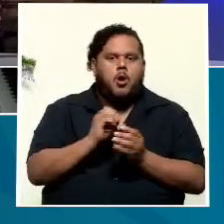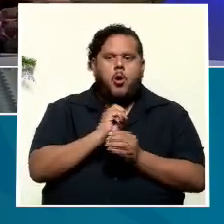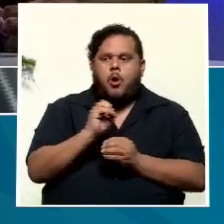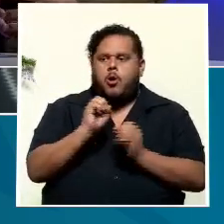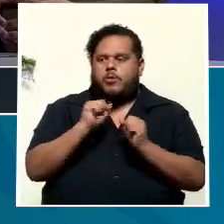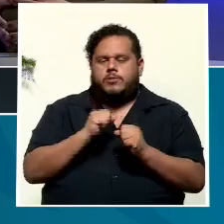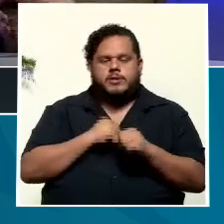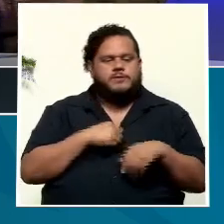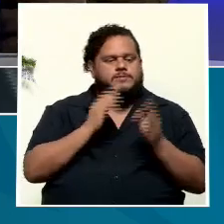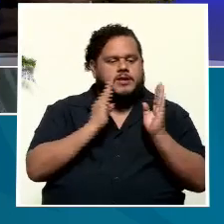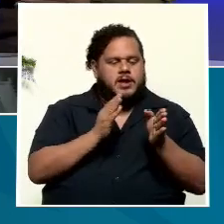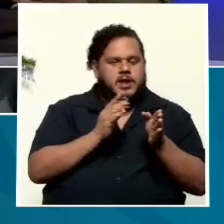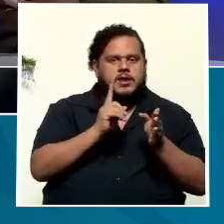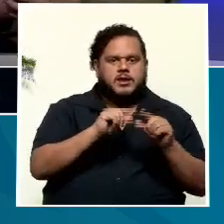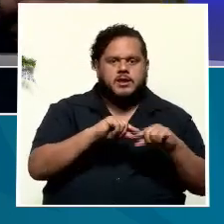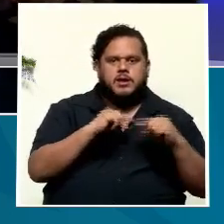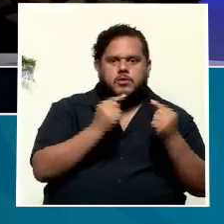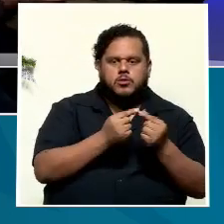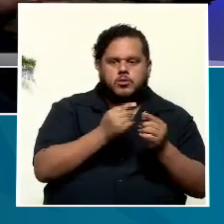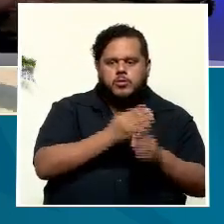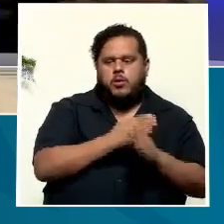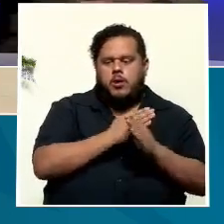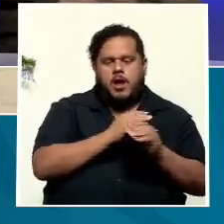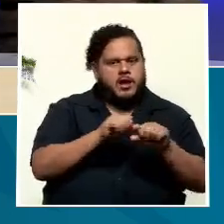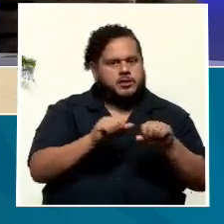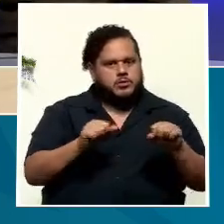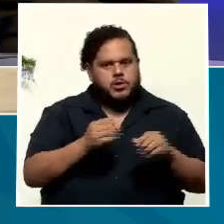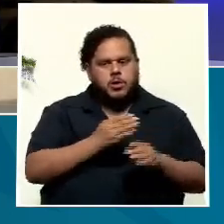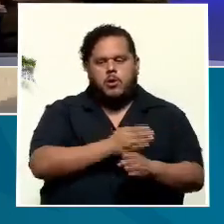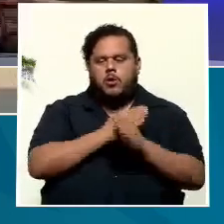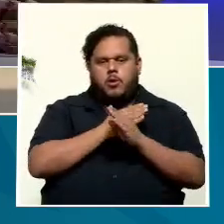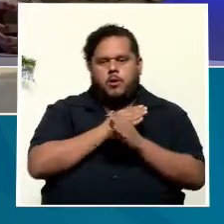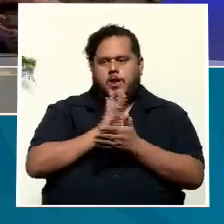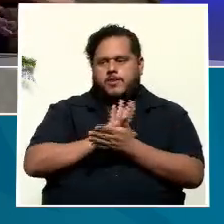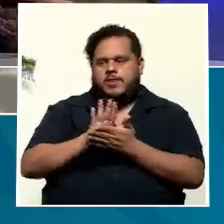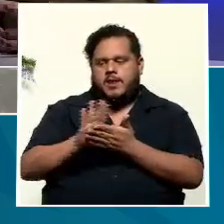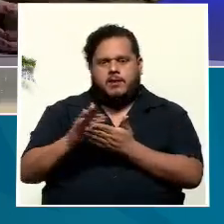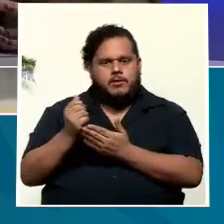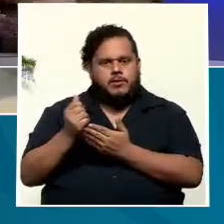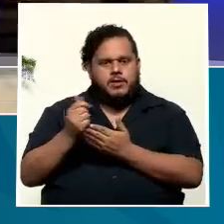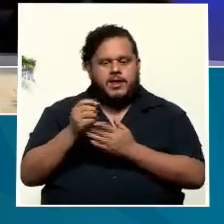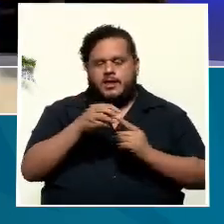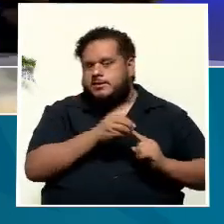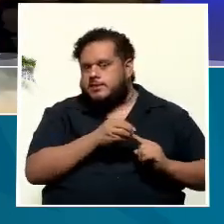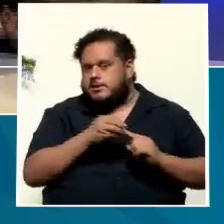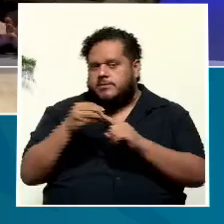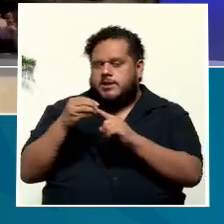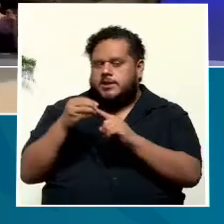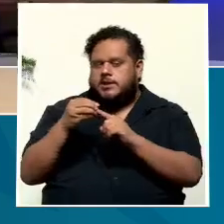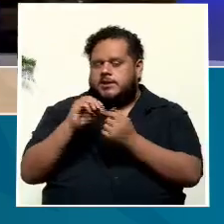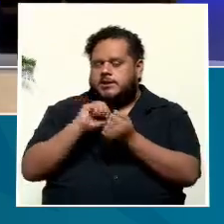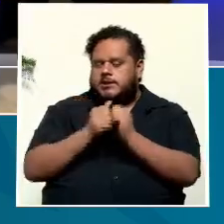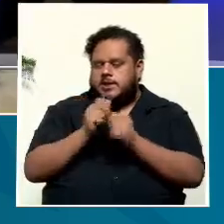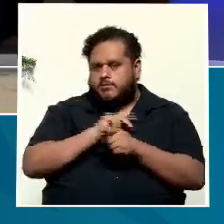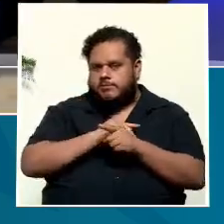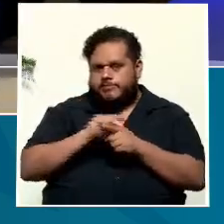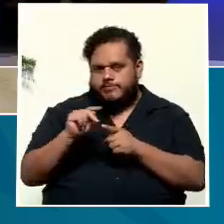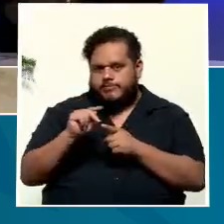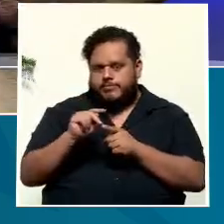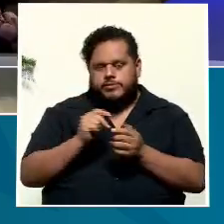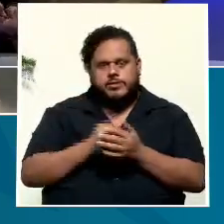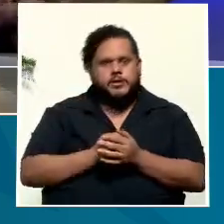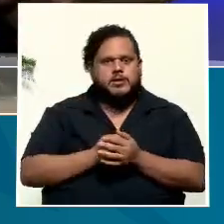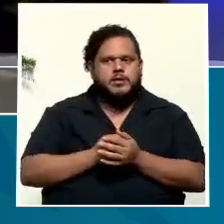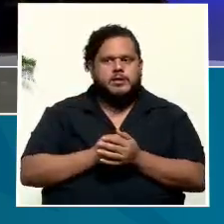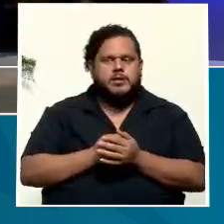una unidad anticorrupción o de lavado de dinero se especialice, se profesionalice, digamos,